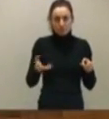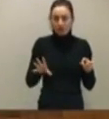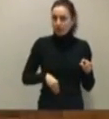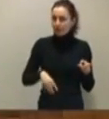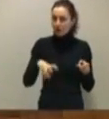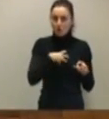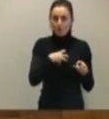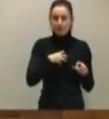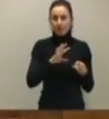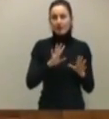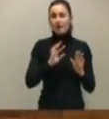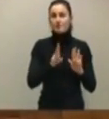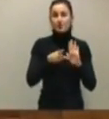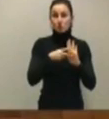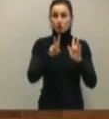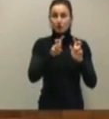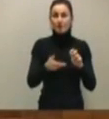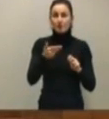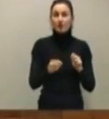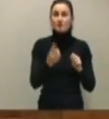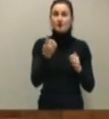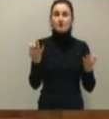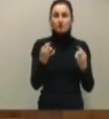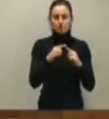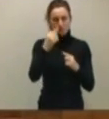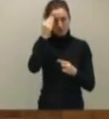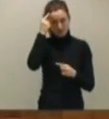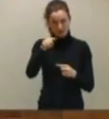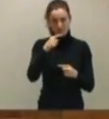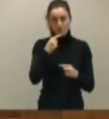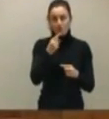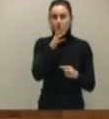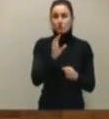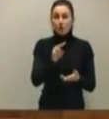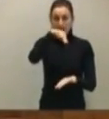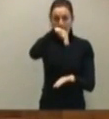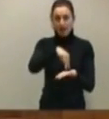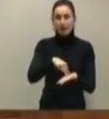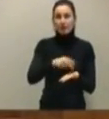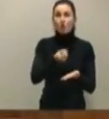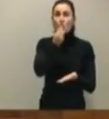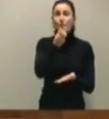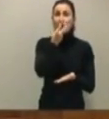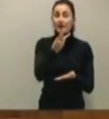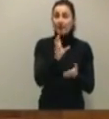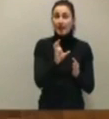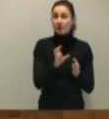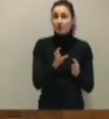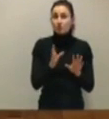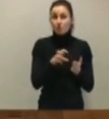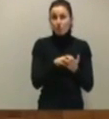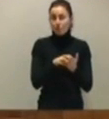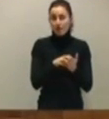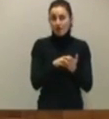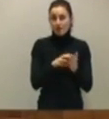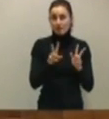y algo que yo creo que debemos hacer público, es que estoy convencido que sin la presencia de UPyD en esta negociación presupuestaria no tengo ninguna